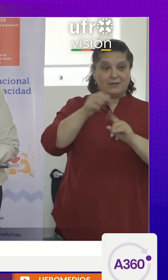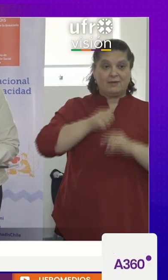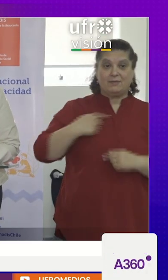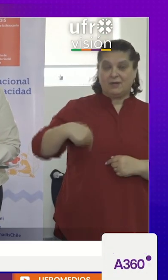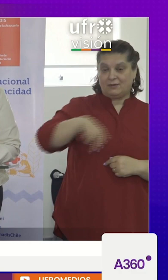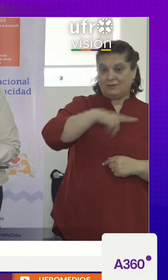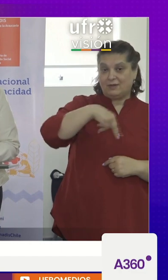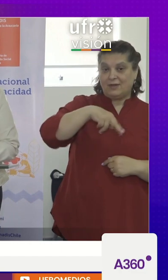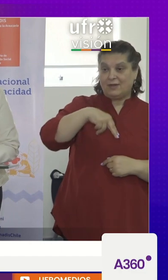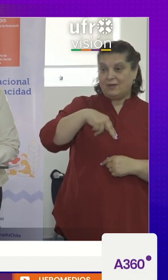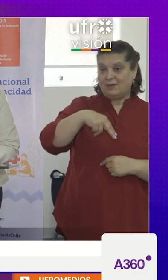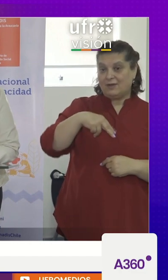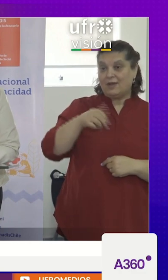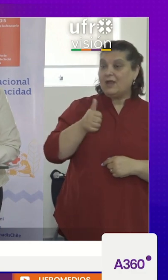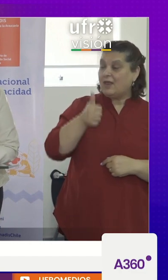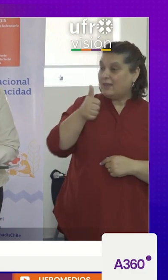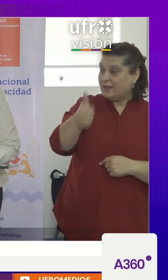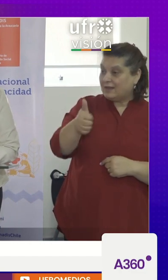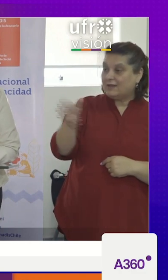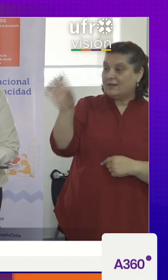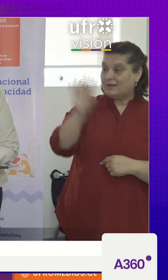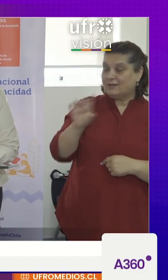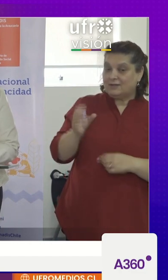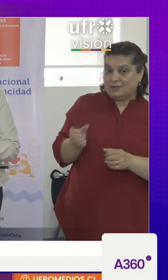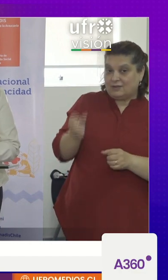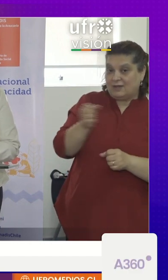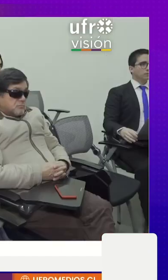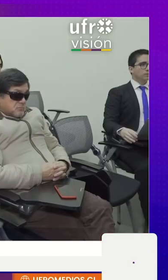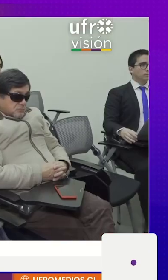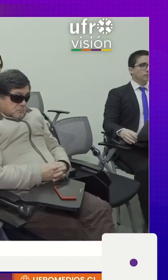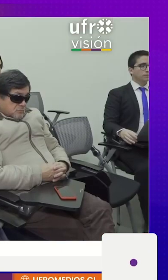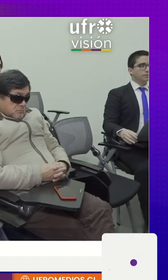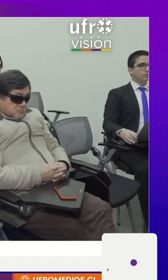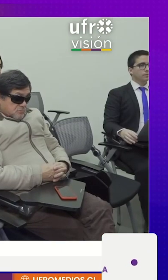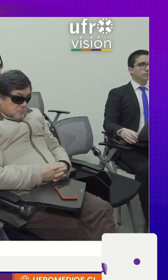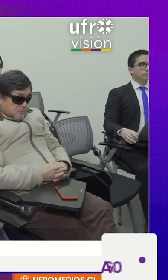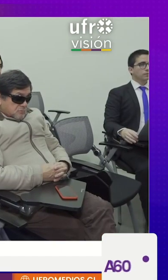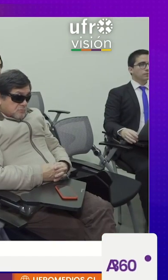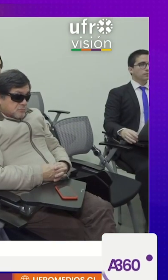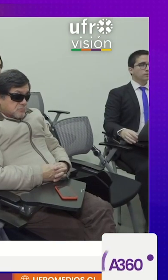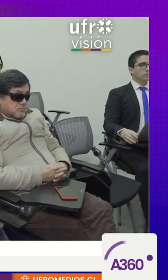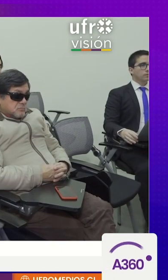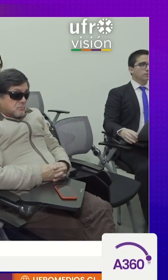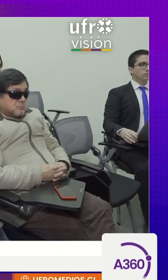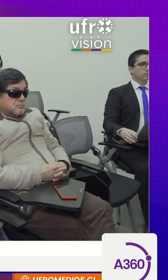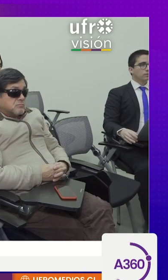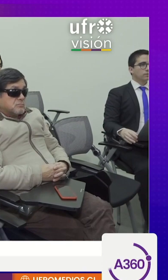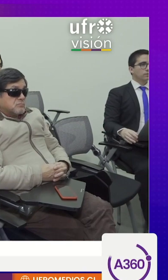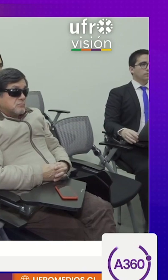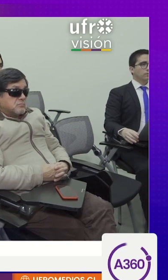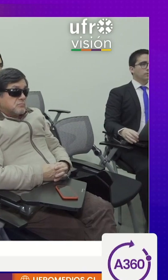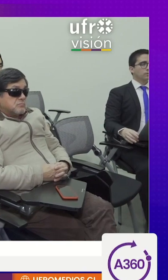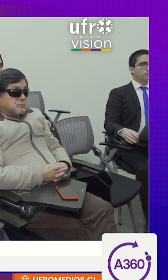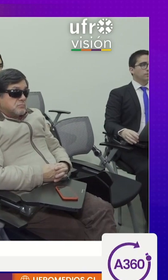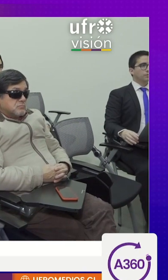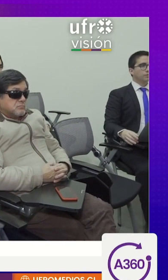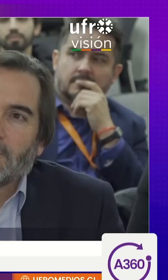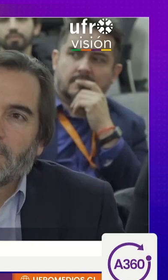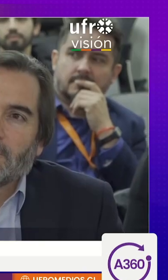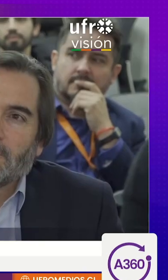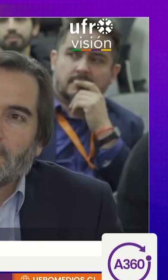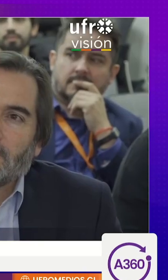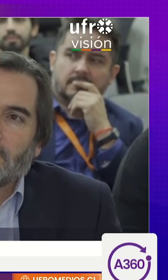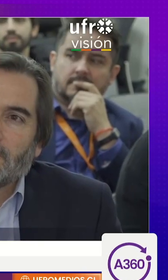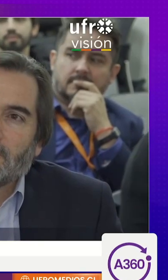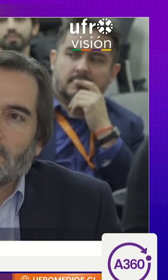de inclusión laboral, ahora hay una de gestor laboral. Hay muchas leyes que propenden a que las